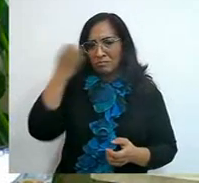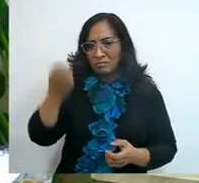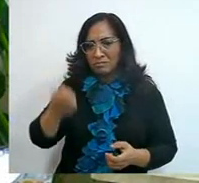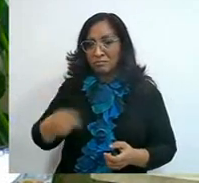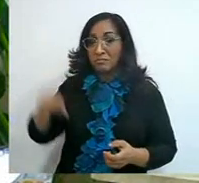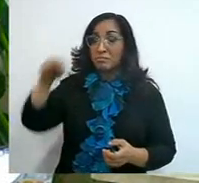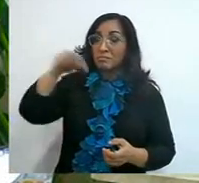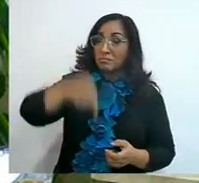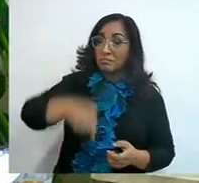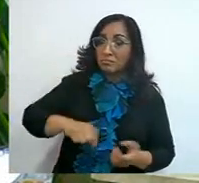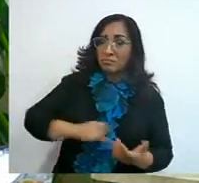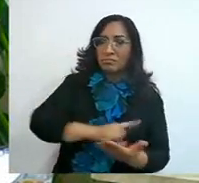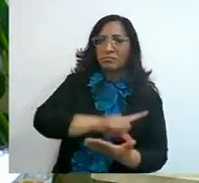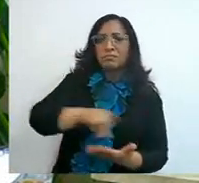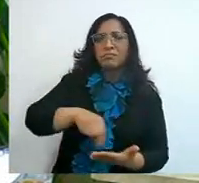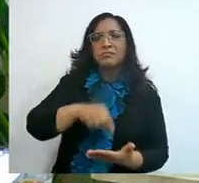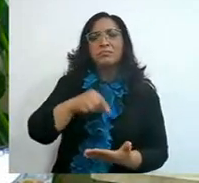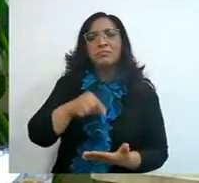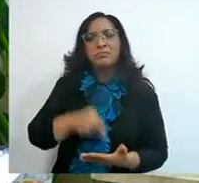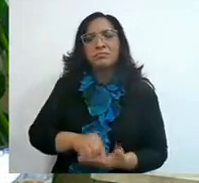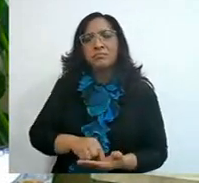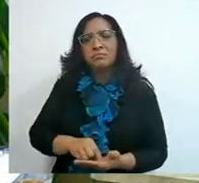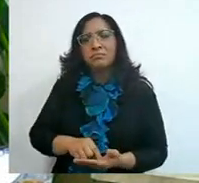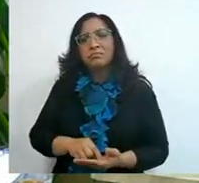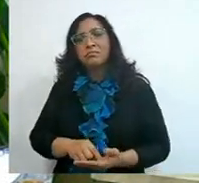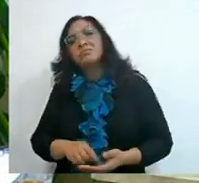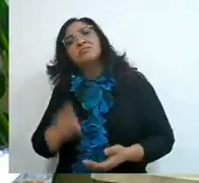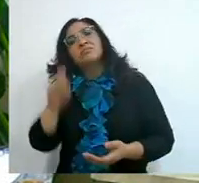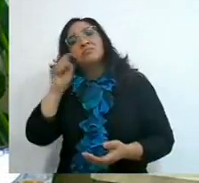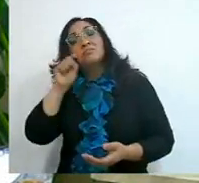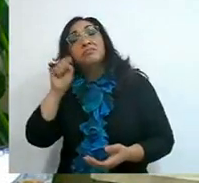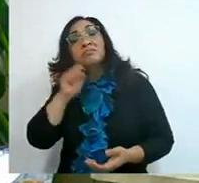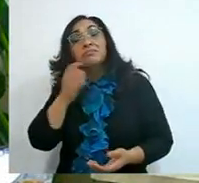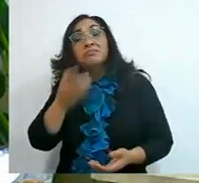hay lugares, prostíbulos cerca de escuelas,